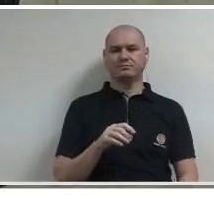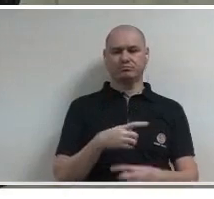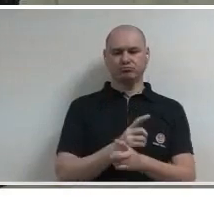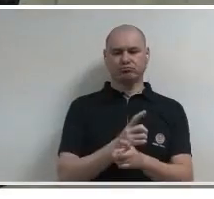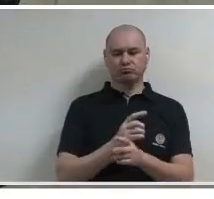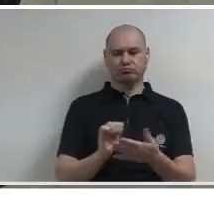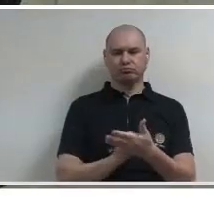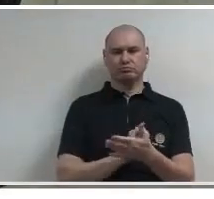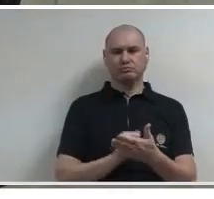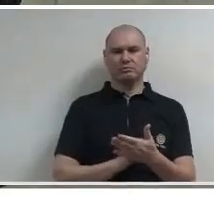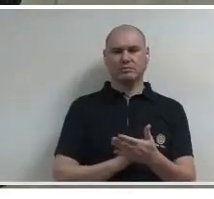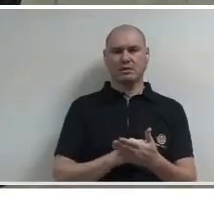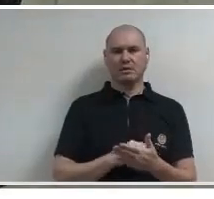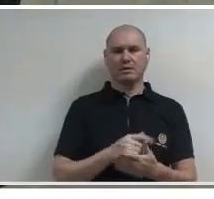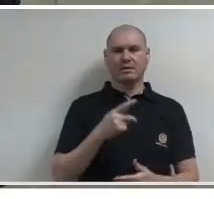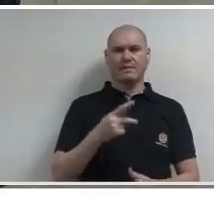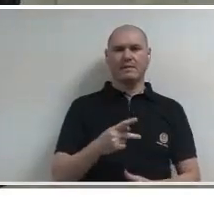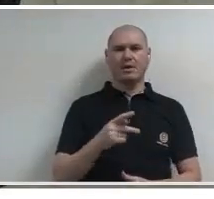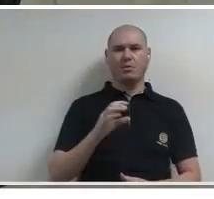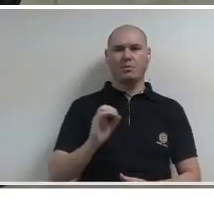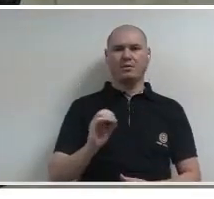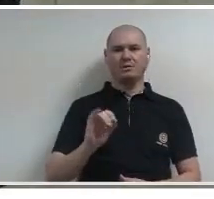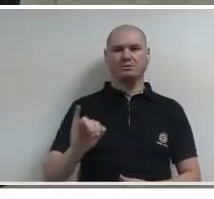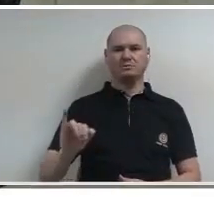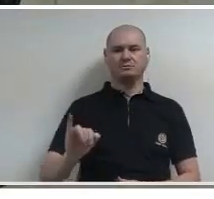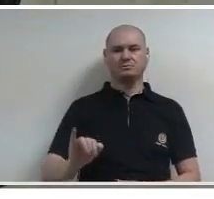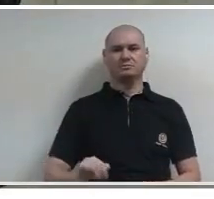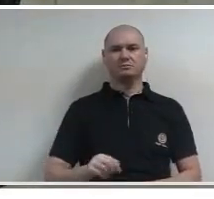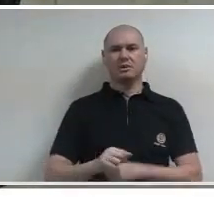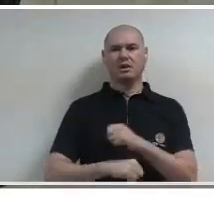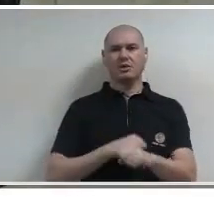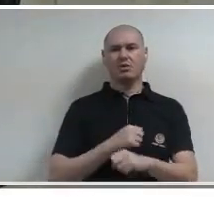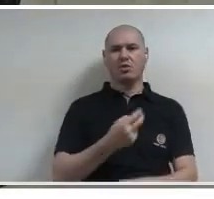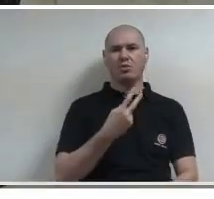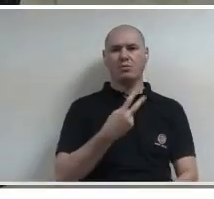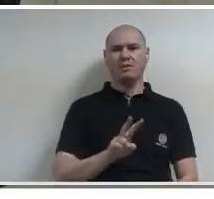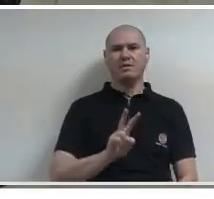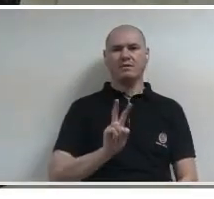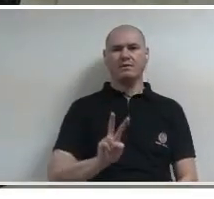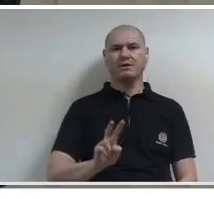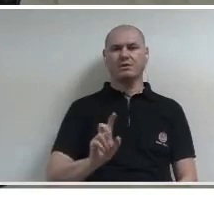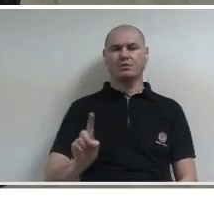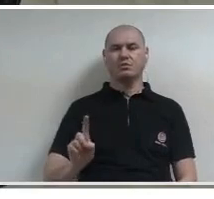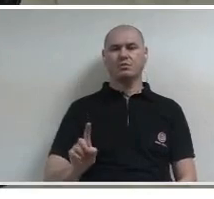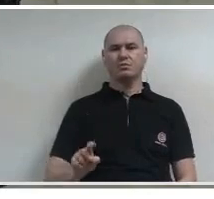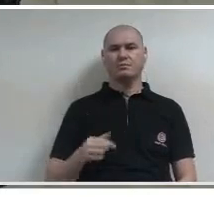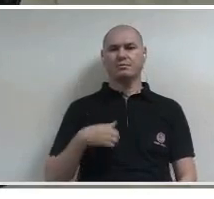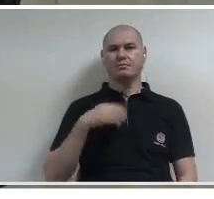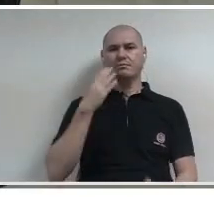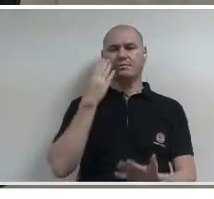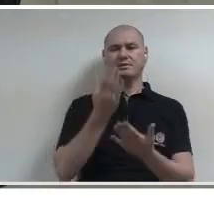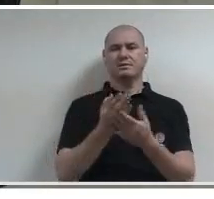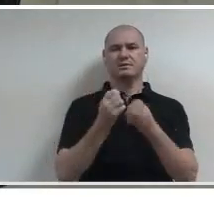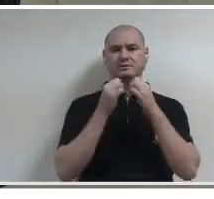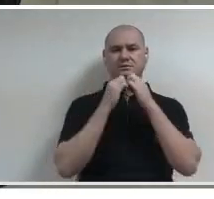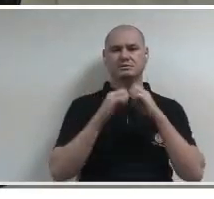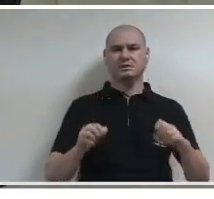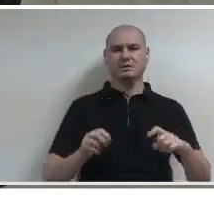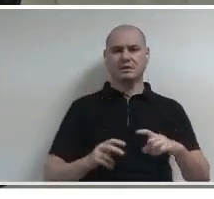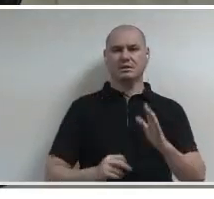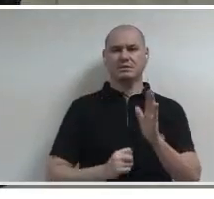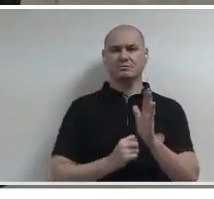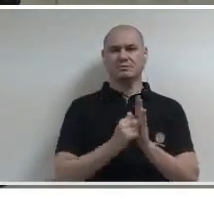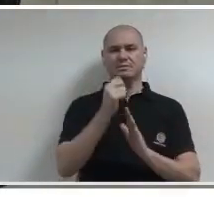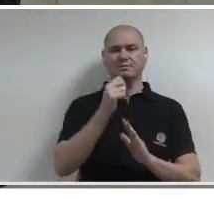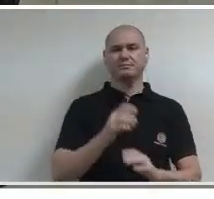desarrollo, abogado Oscar Reinaldo Martínez, Saldívar, Urcaña, Deco y de plan operativo institucional, POI 2021, Les Guava,